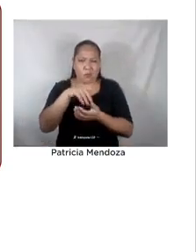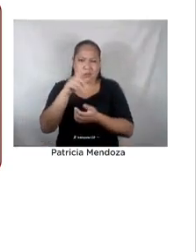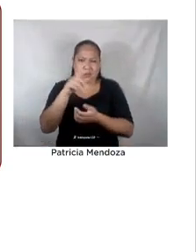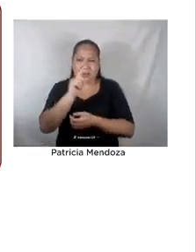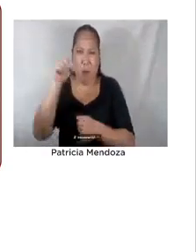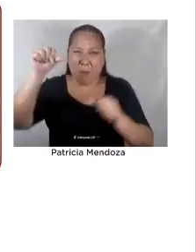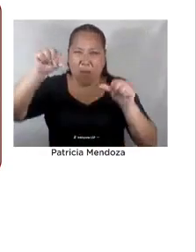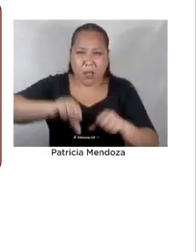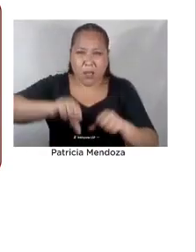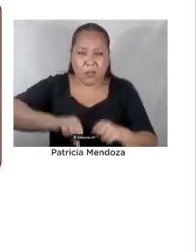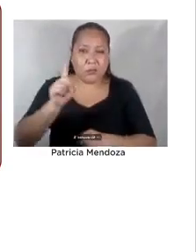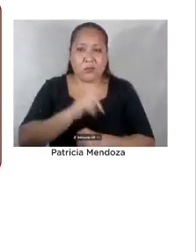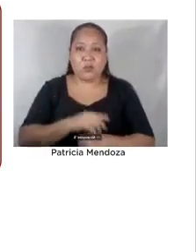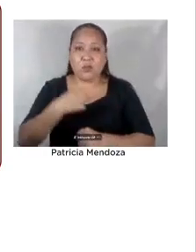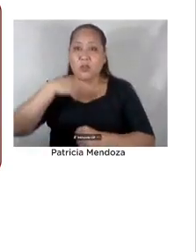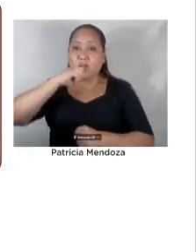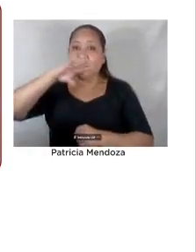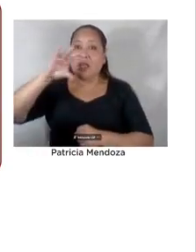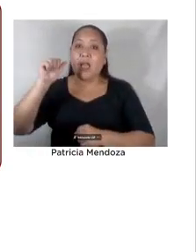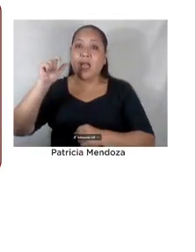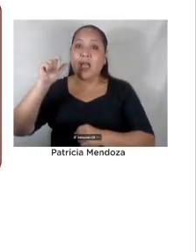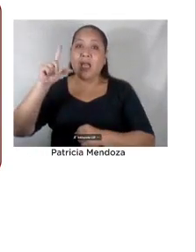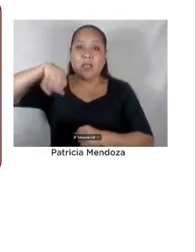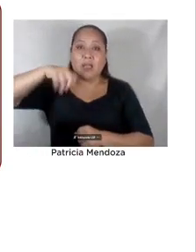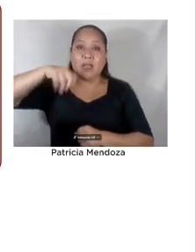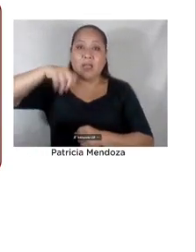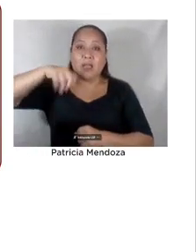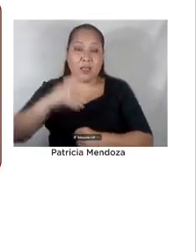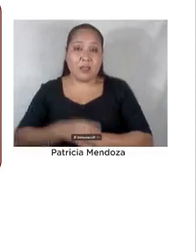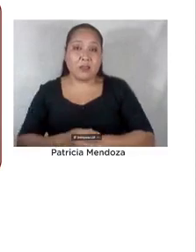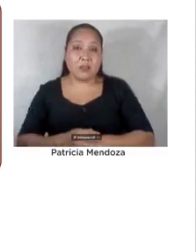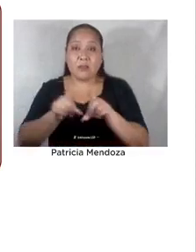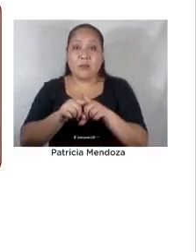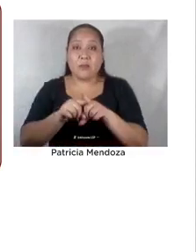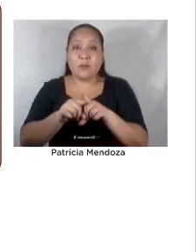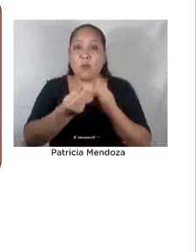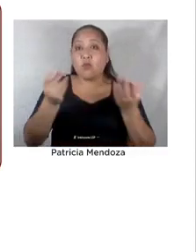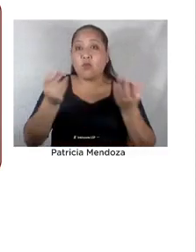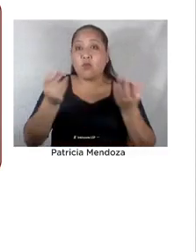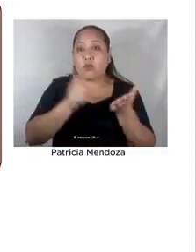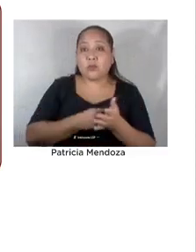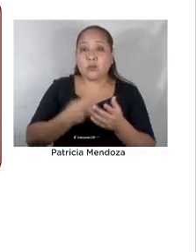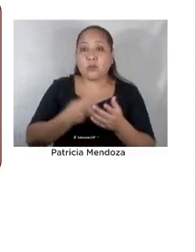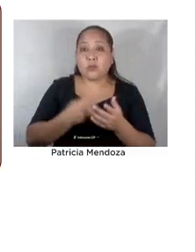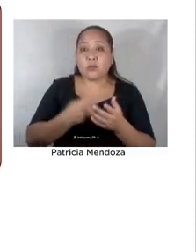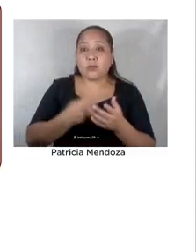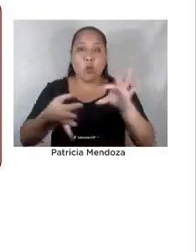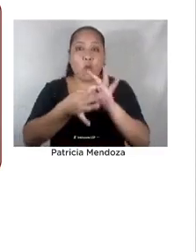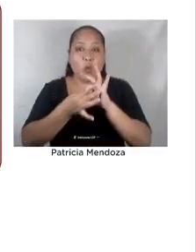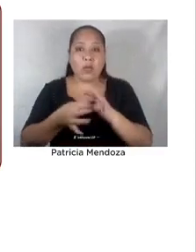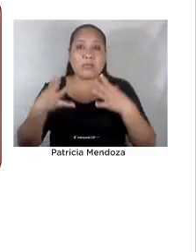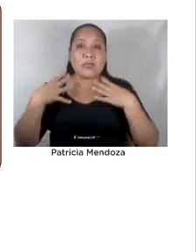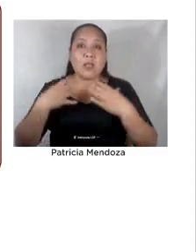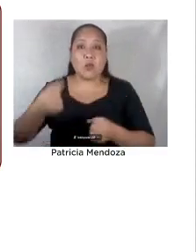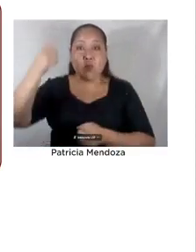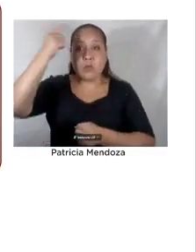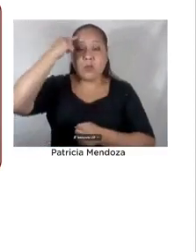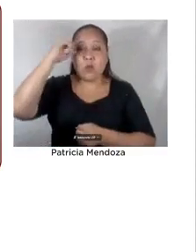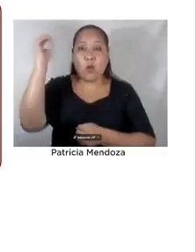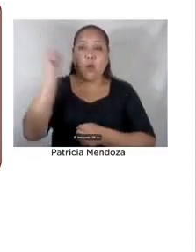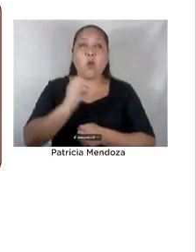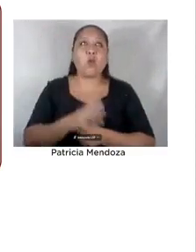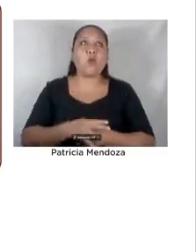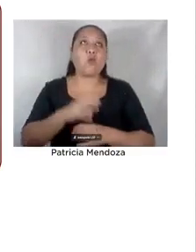decía Alejandra también en el intermedio. Muchas veces asociamos la salud mental o el hablar de